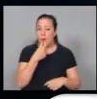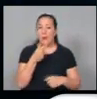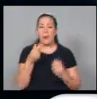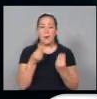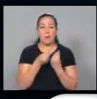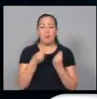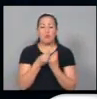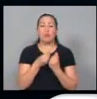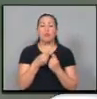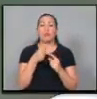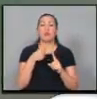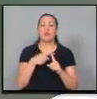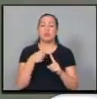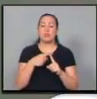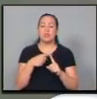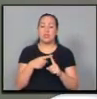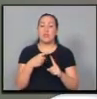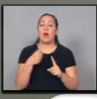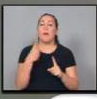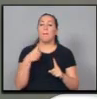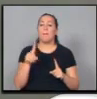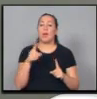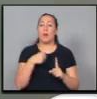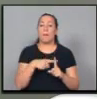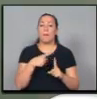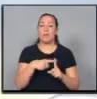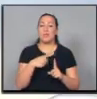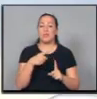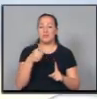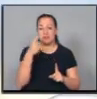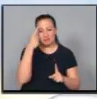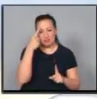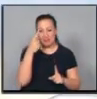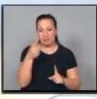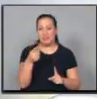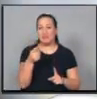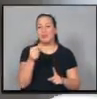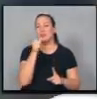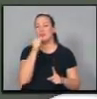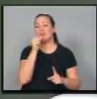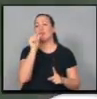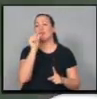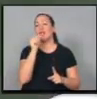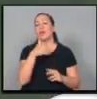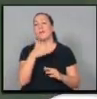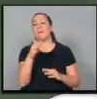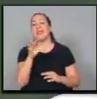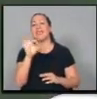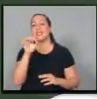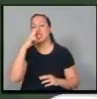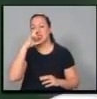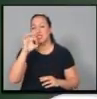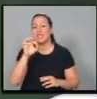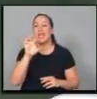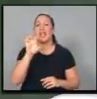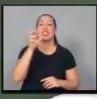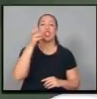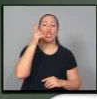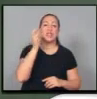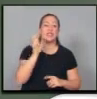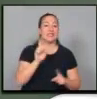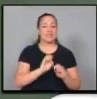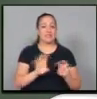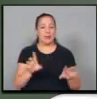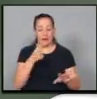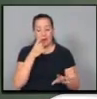casos positivos, pero casos positivos, vos decís, no es que se pasó un poquito, 0,70, 0,80, que está mal y obviamente te tienen que